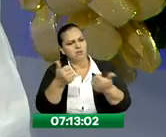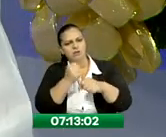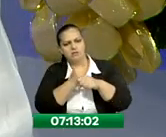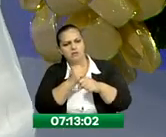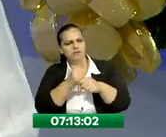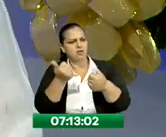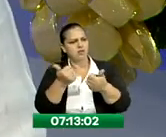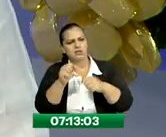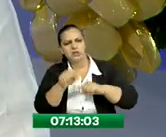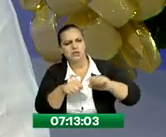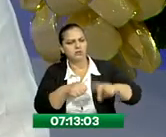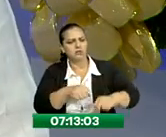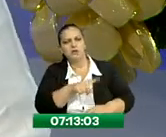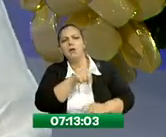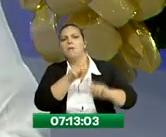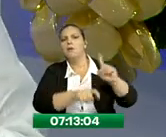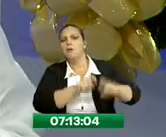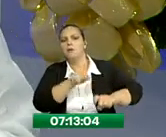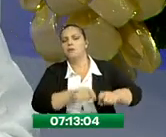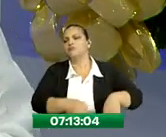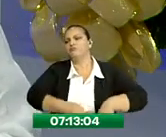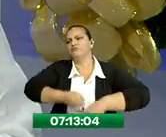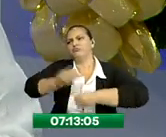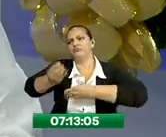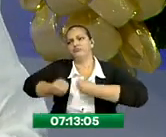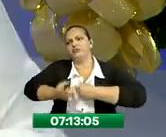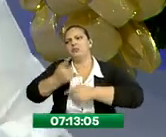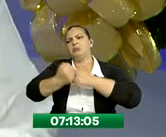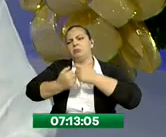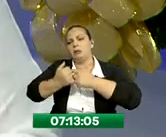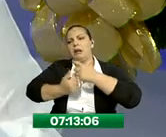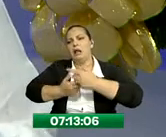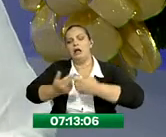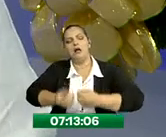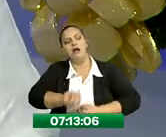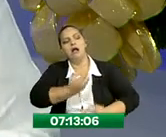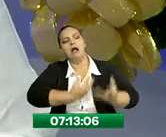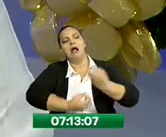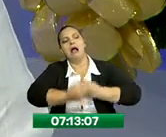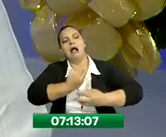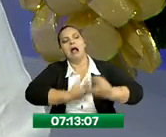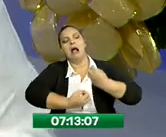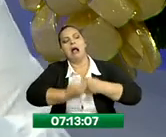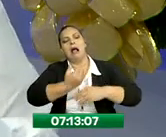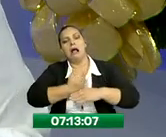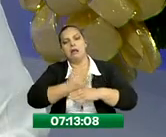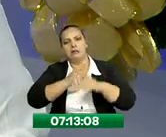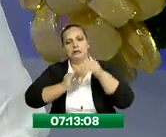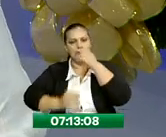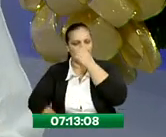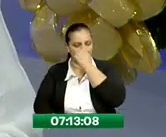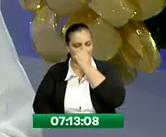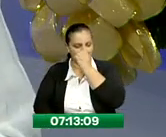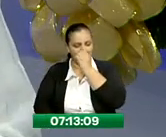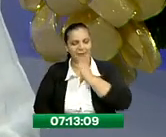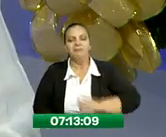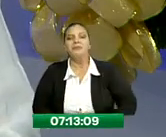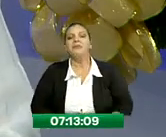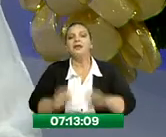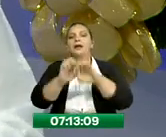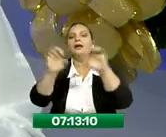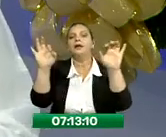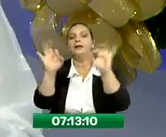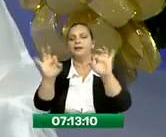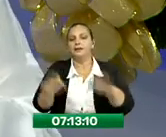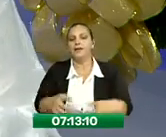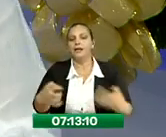Luisa y teleaudiencia? Que el interventor que asume la administración de la empresa con un equipo técnico tiene la